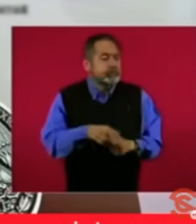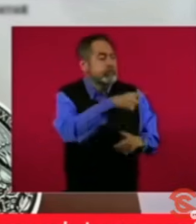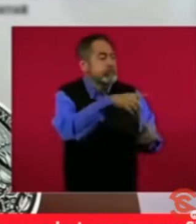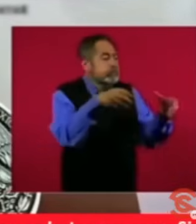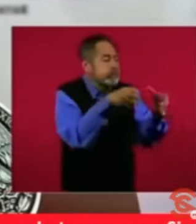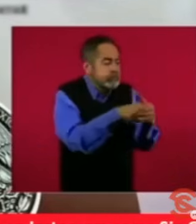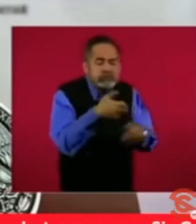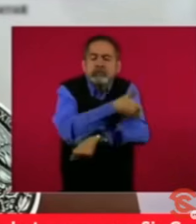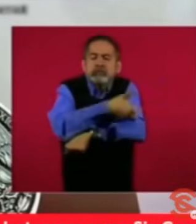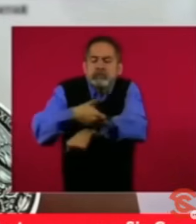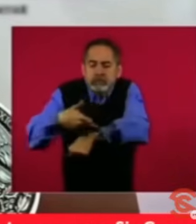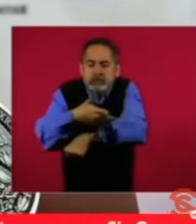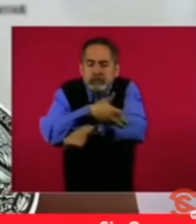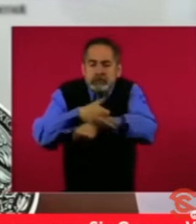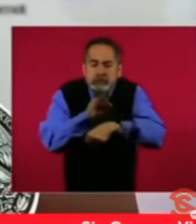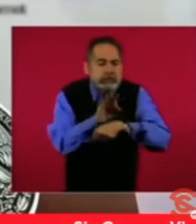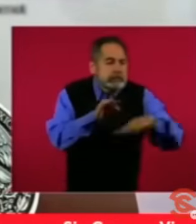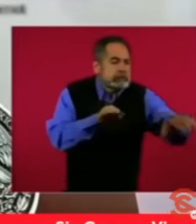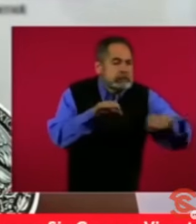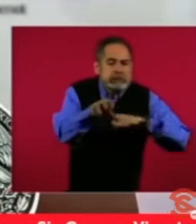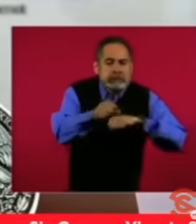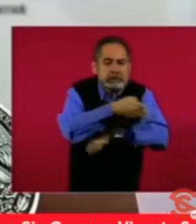familiares.